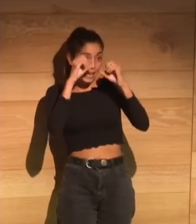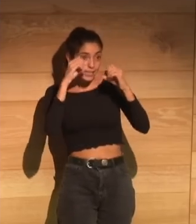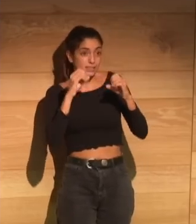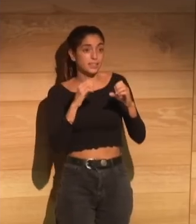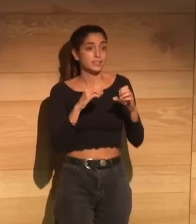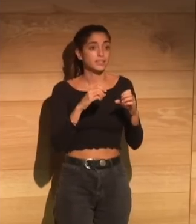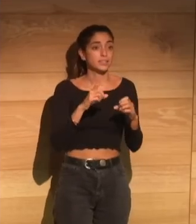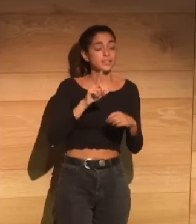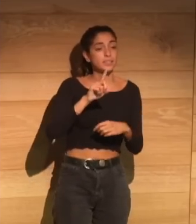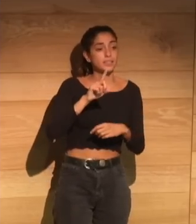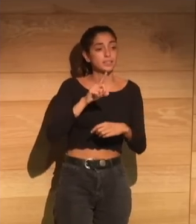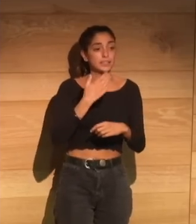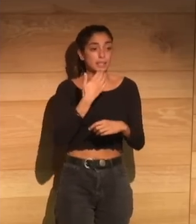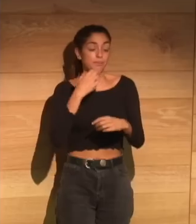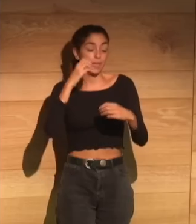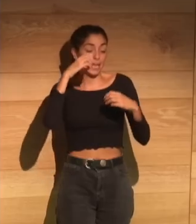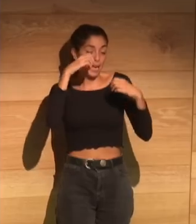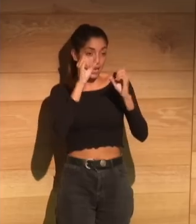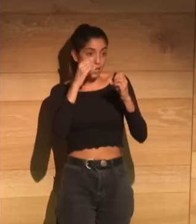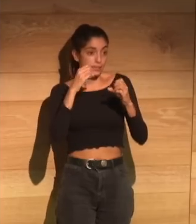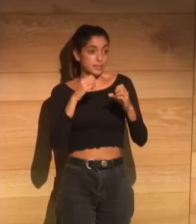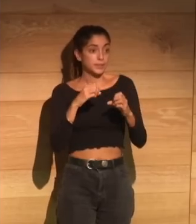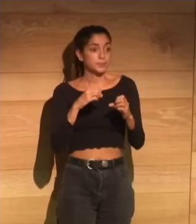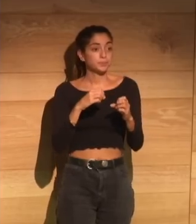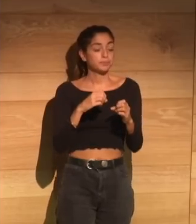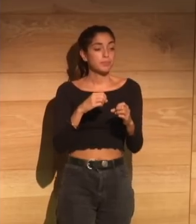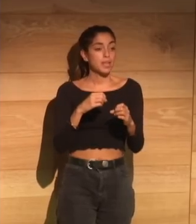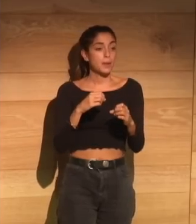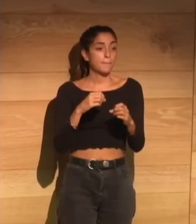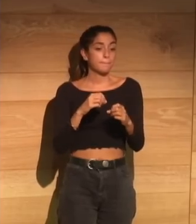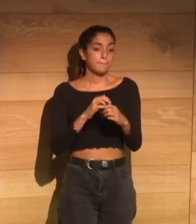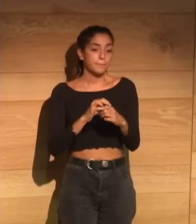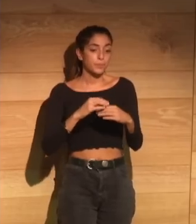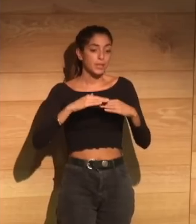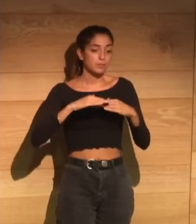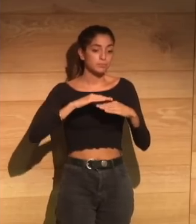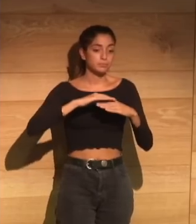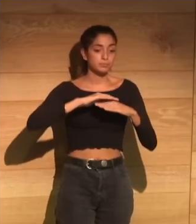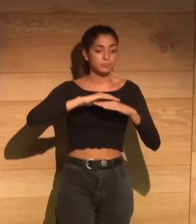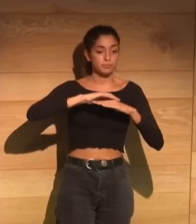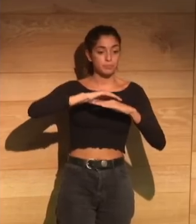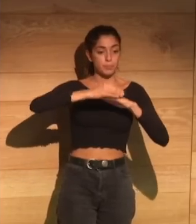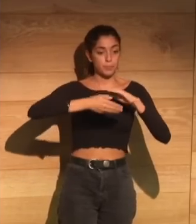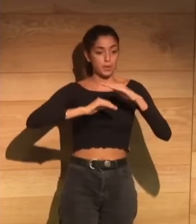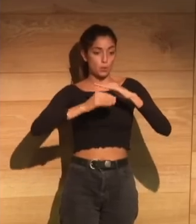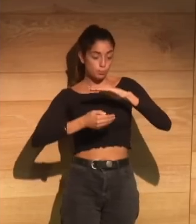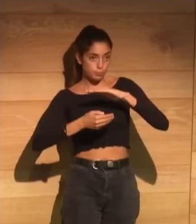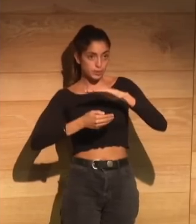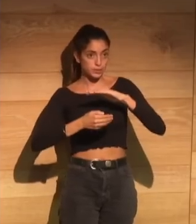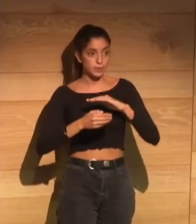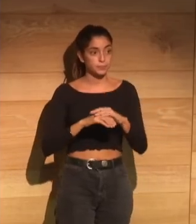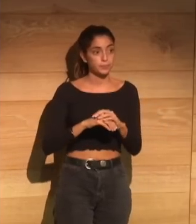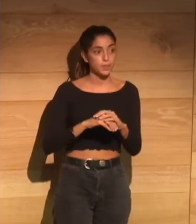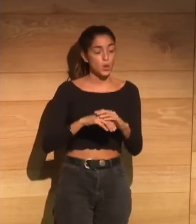una lente biconvexa, es decir, abultadita por los dos lados.